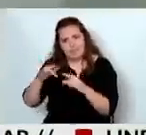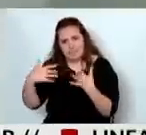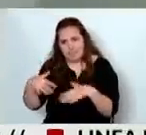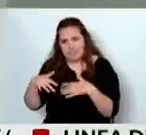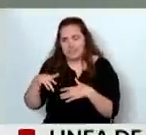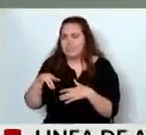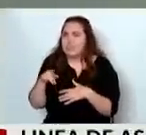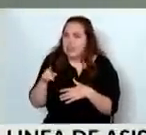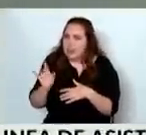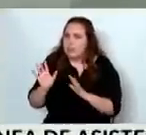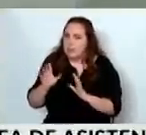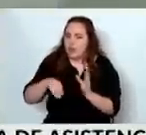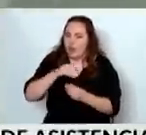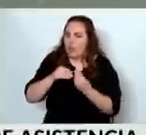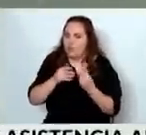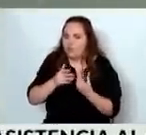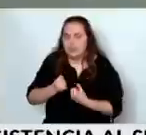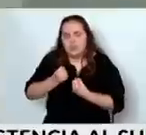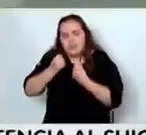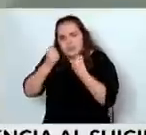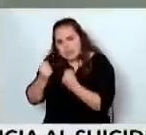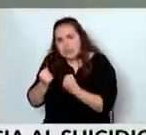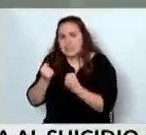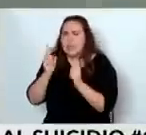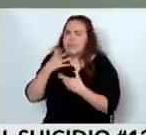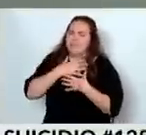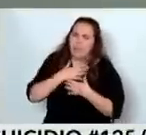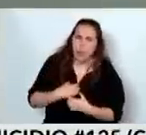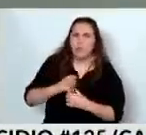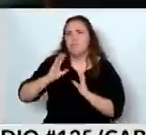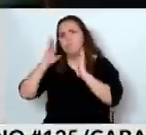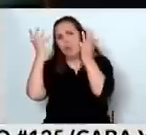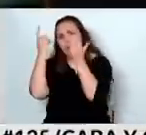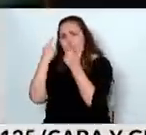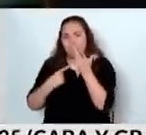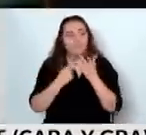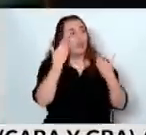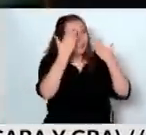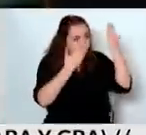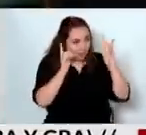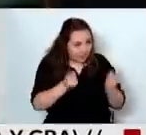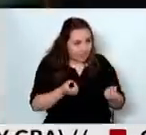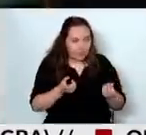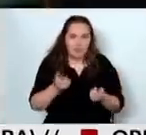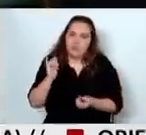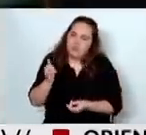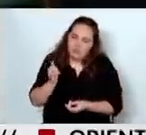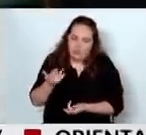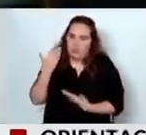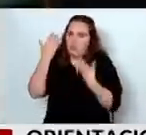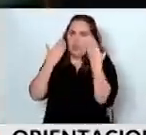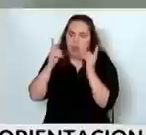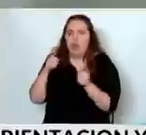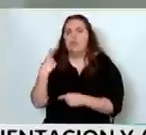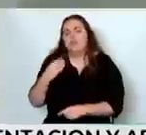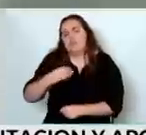nos hemos acompañado, nos hemos decepcionado, nos hemos enojado. Ilusionado también. Ilusionado siempre. ¿No? Somos muy